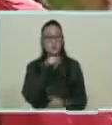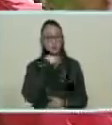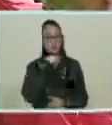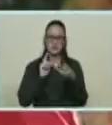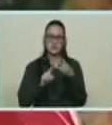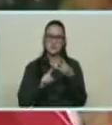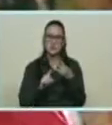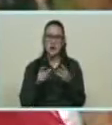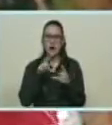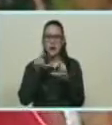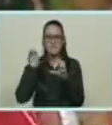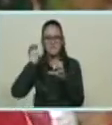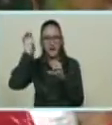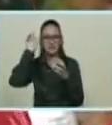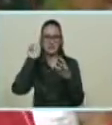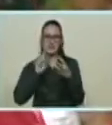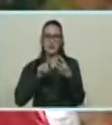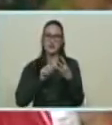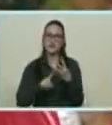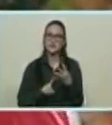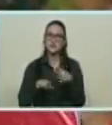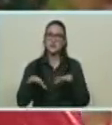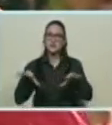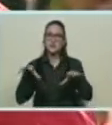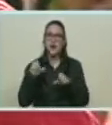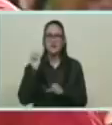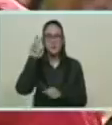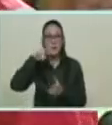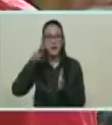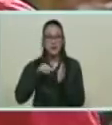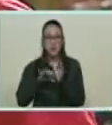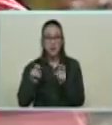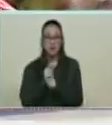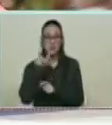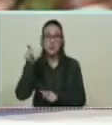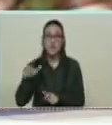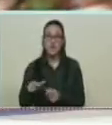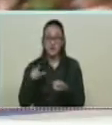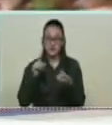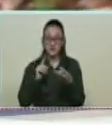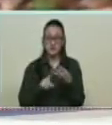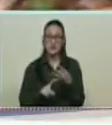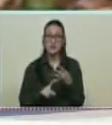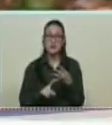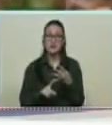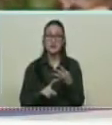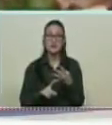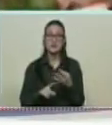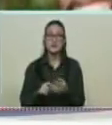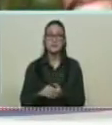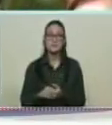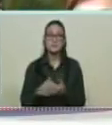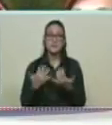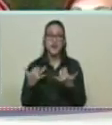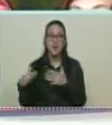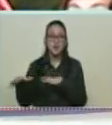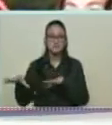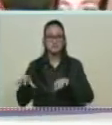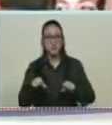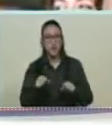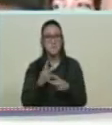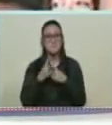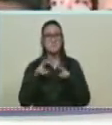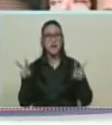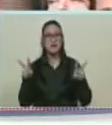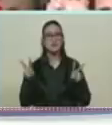La creación del carnet de la patria, la convocatoria a la Asamblea Nacional Constituyente, con lo que hemos construido y conquistado la paz,